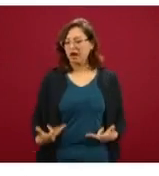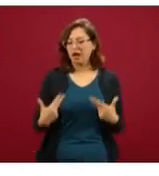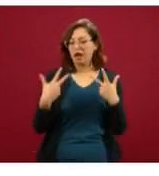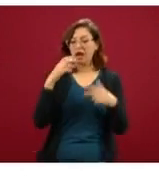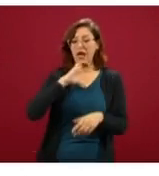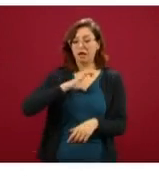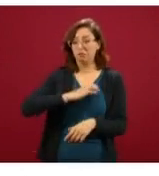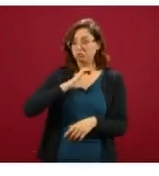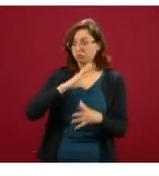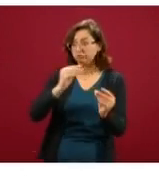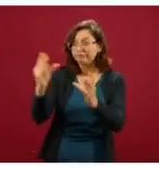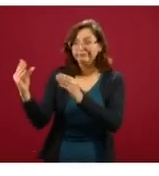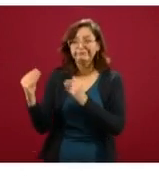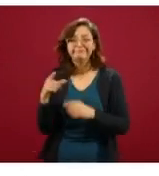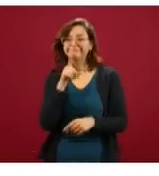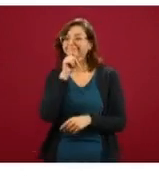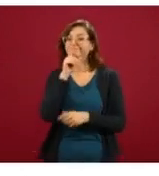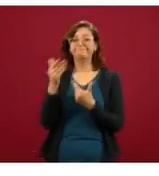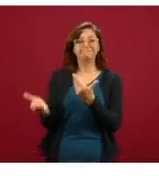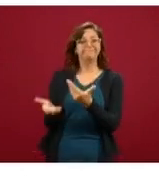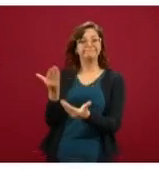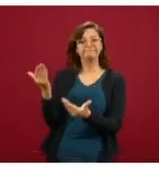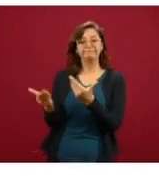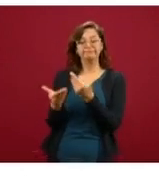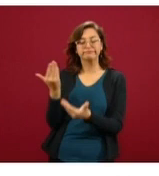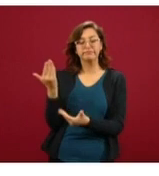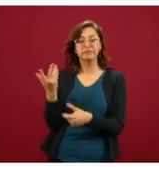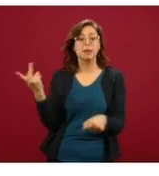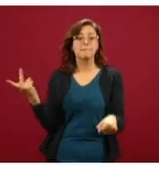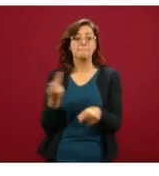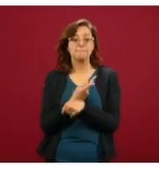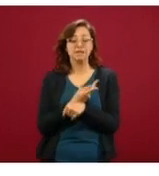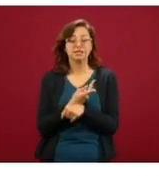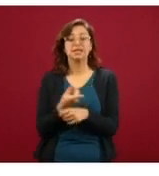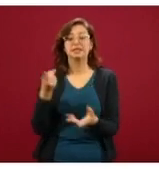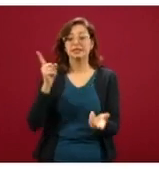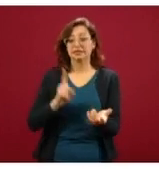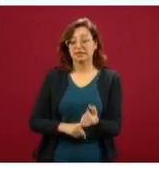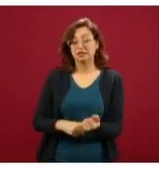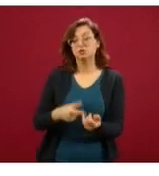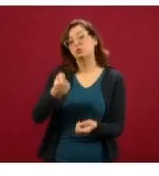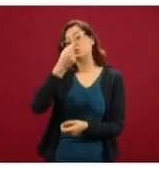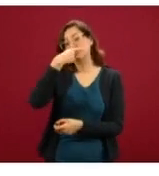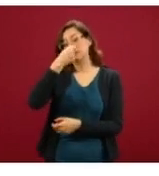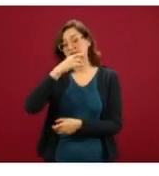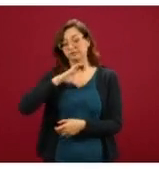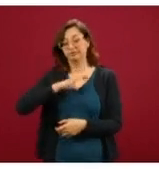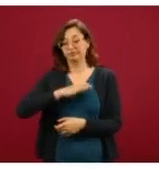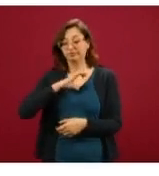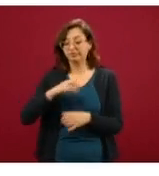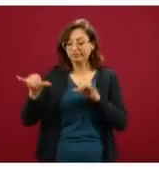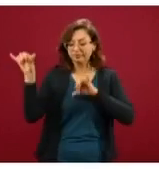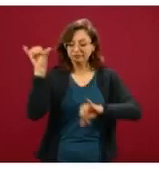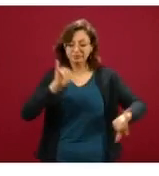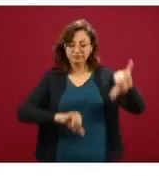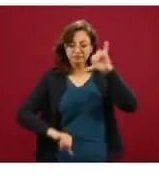que las sustancias activas de una gran cantidad de los medicamentos oncológicos, de